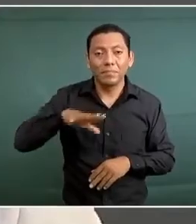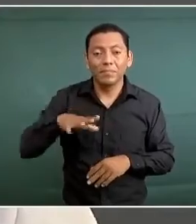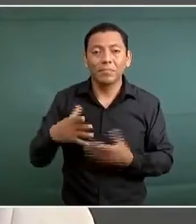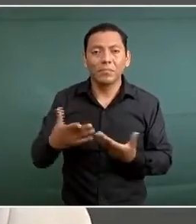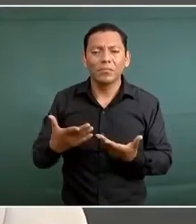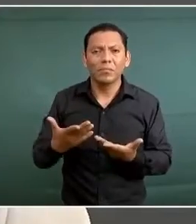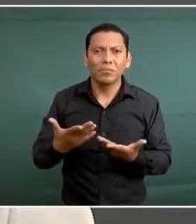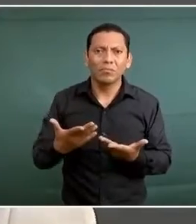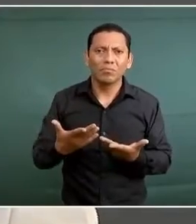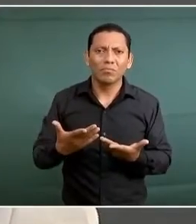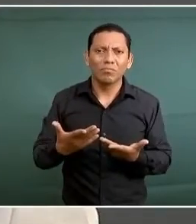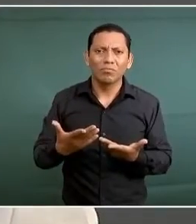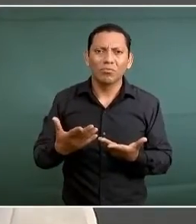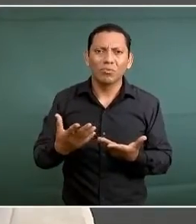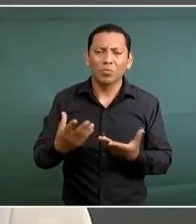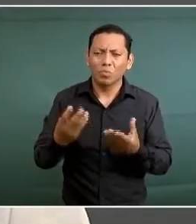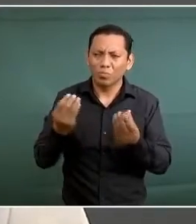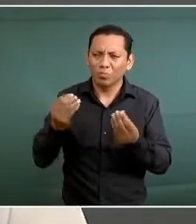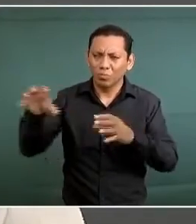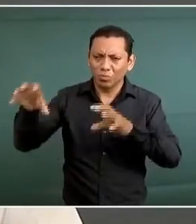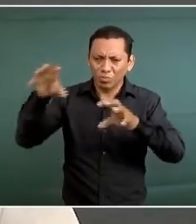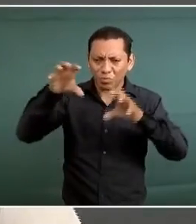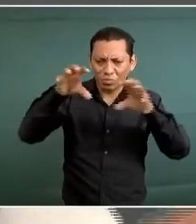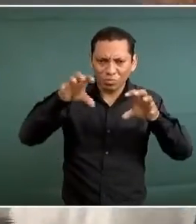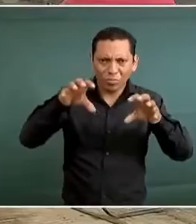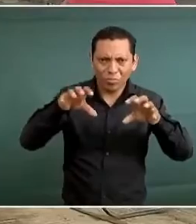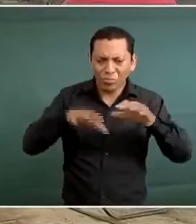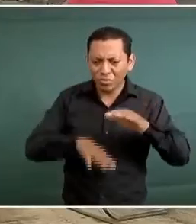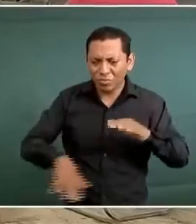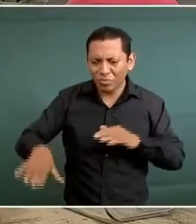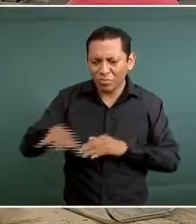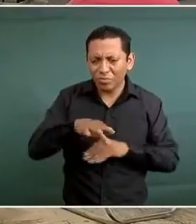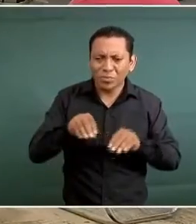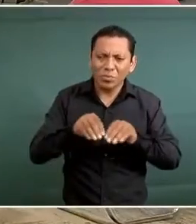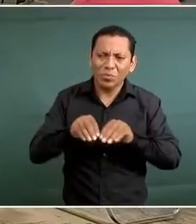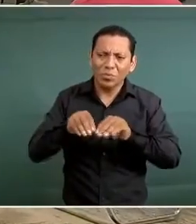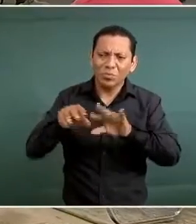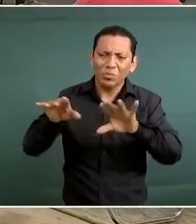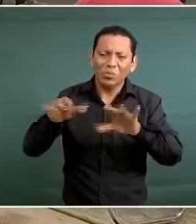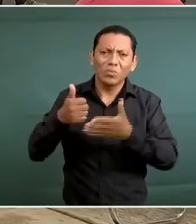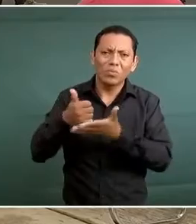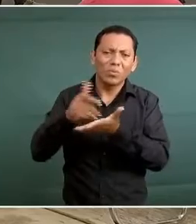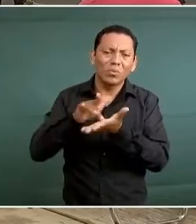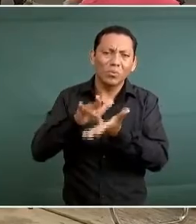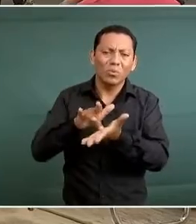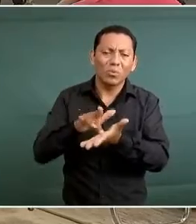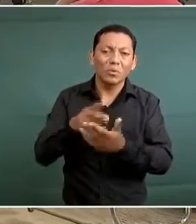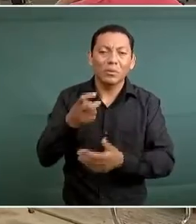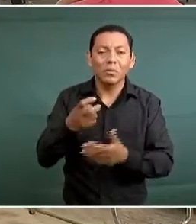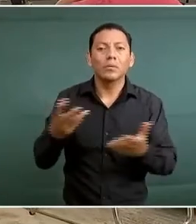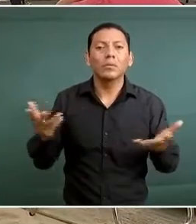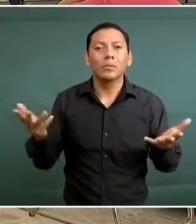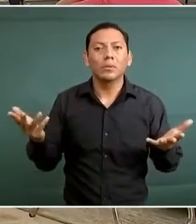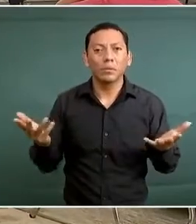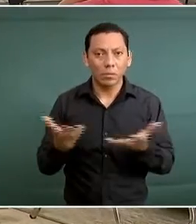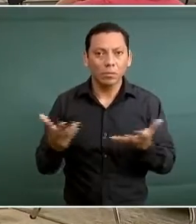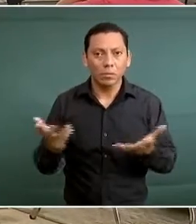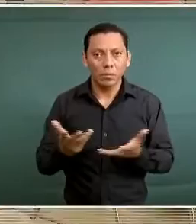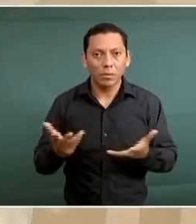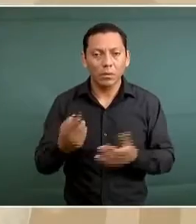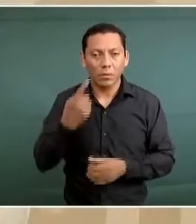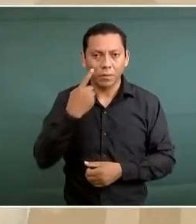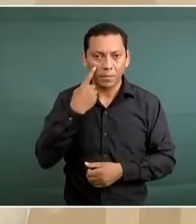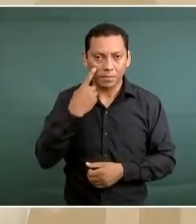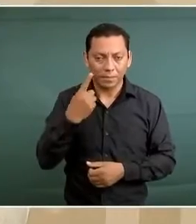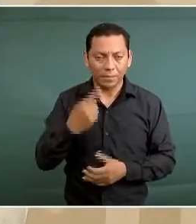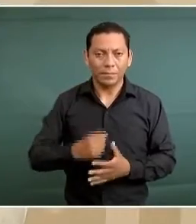la cúpula de abajo hacia arriba ¿qué es lo que estamos haciendo? Miren